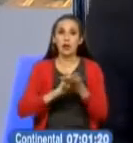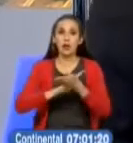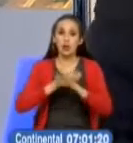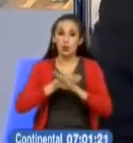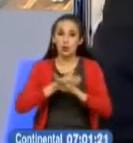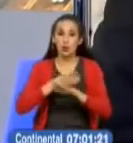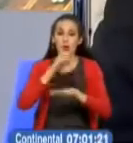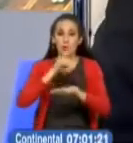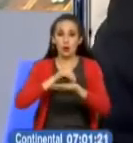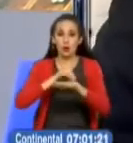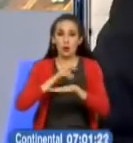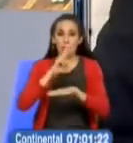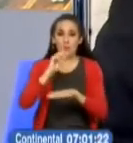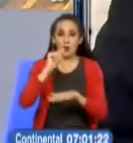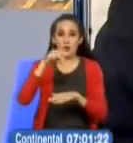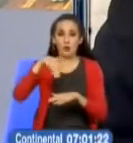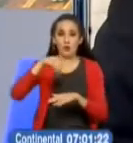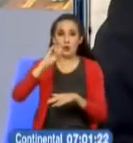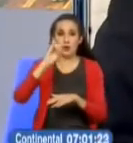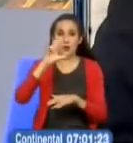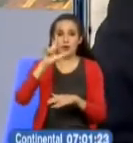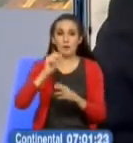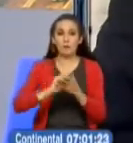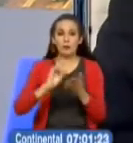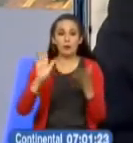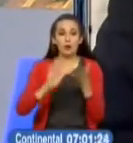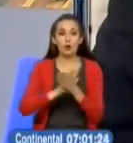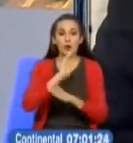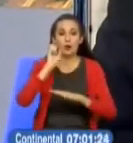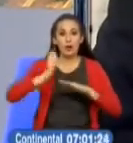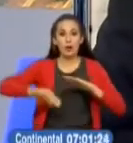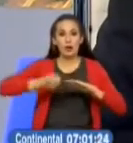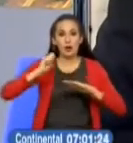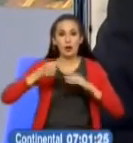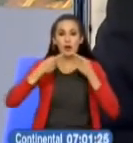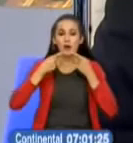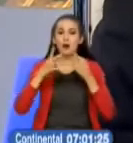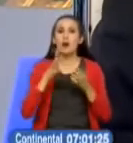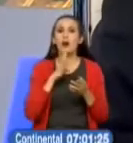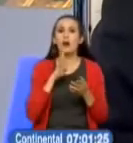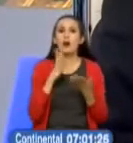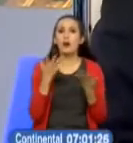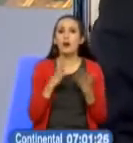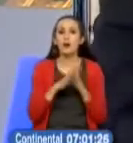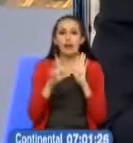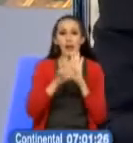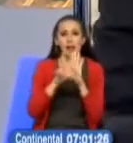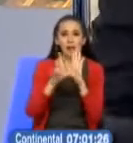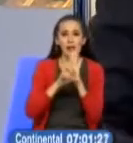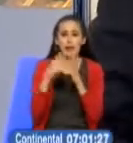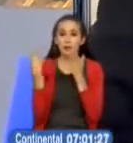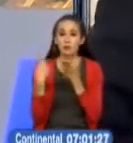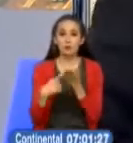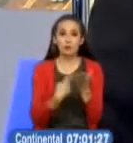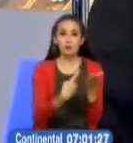al doctor Ramiro García, presidente del Colegio de Abogados del Pichincha, para hablar sobre el debate que se